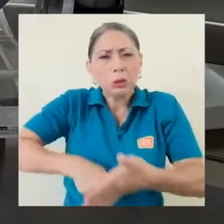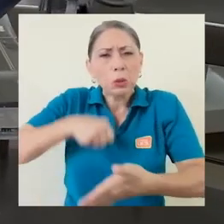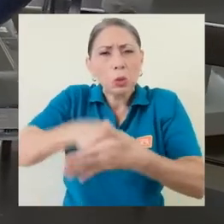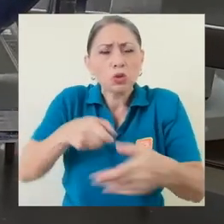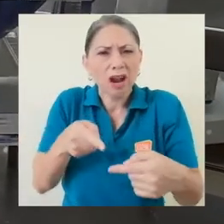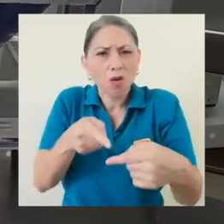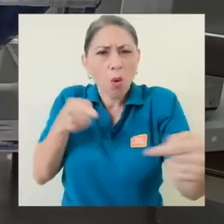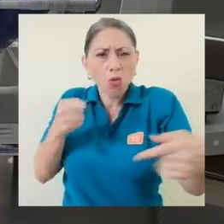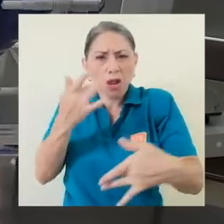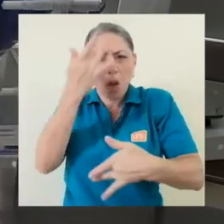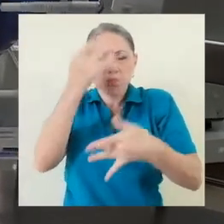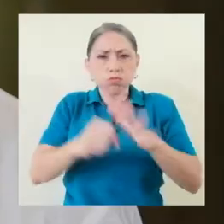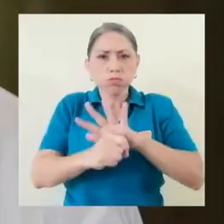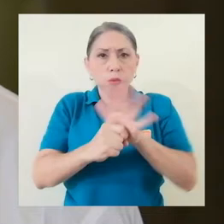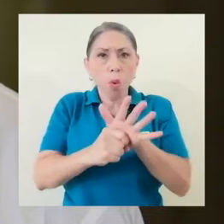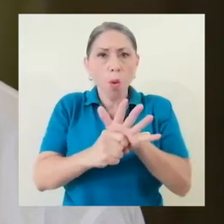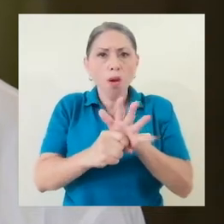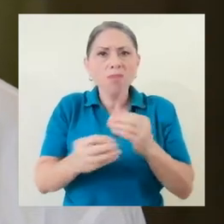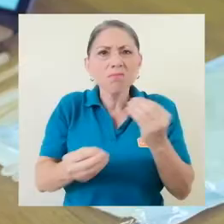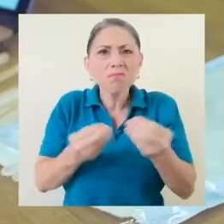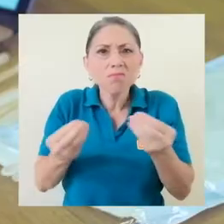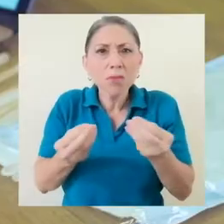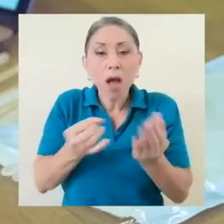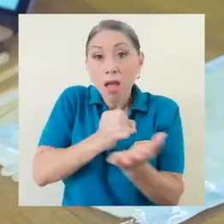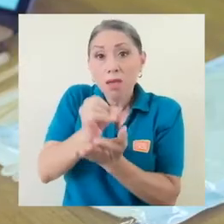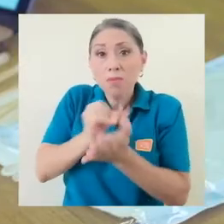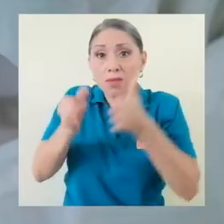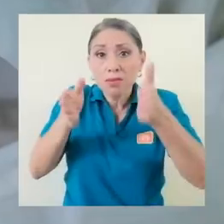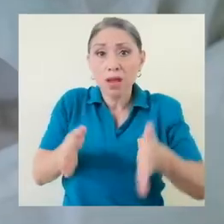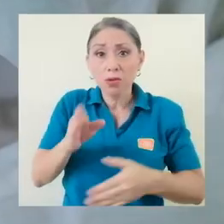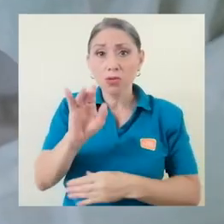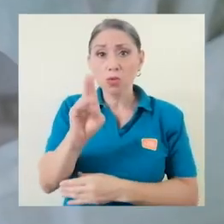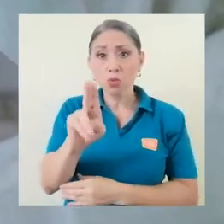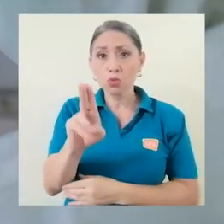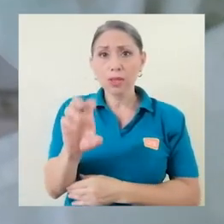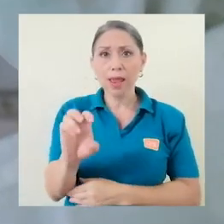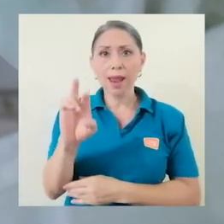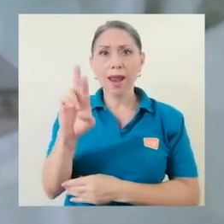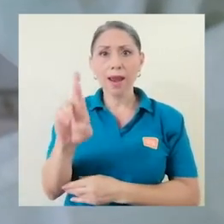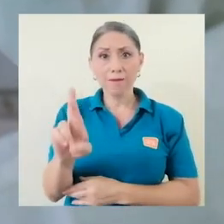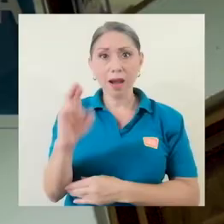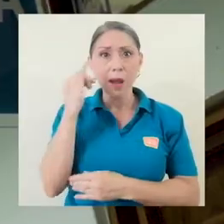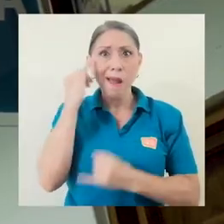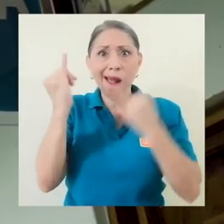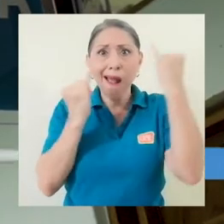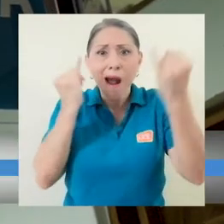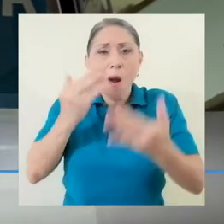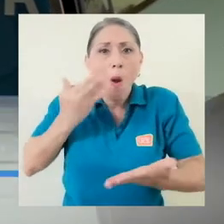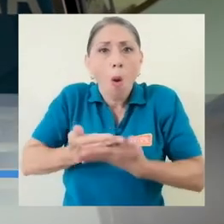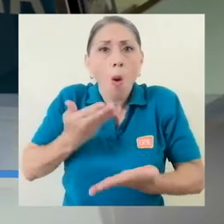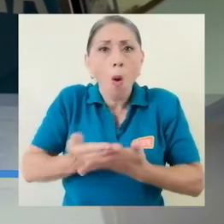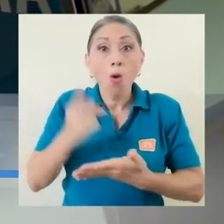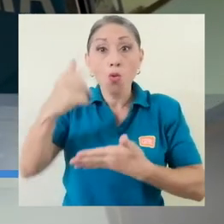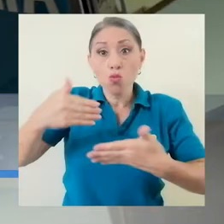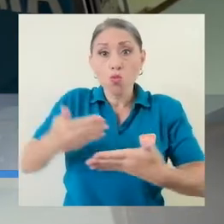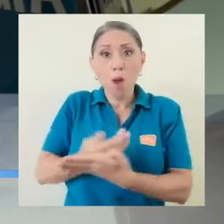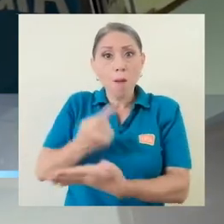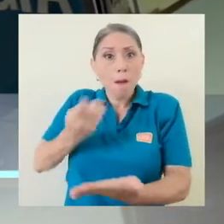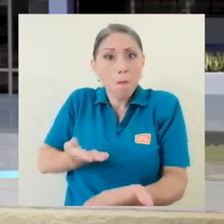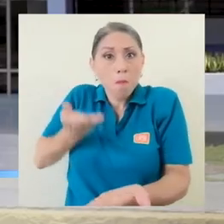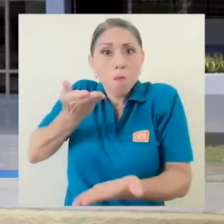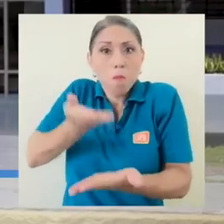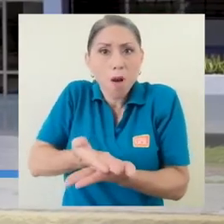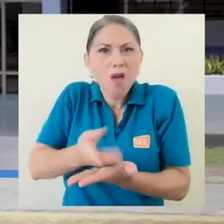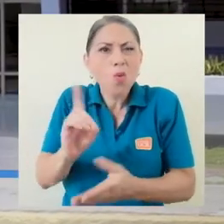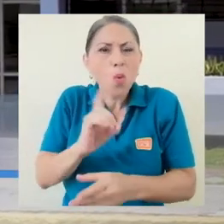La lucha contra el COVID-19 ha generado en los investigadores de la UCR valiosas iniciativas. Y una nueva iniciativa se gesta